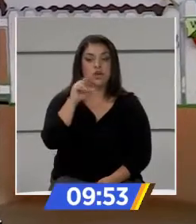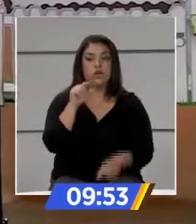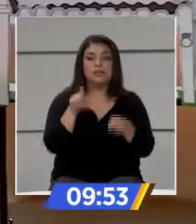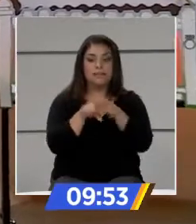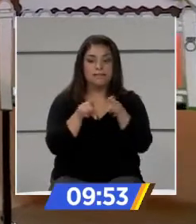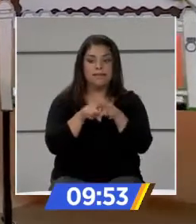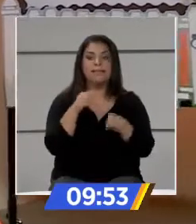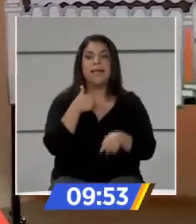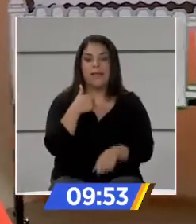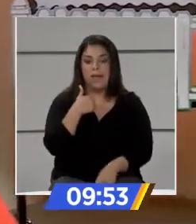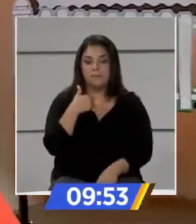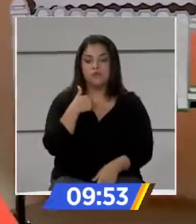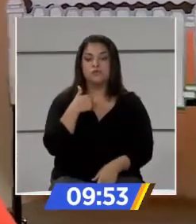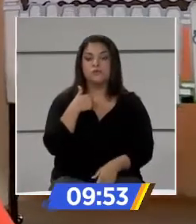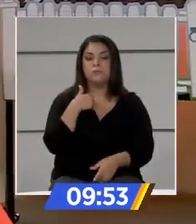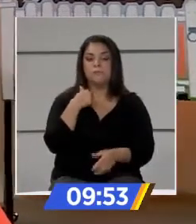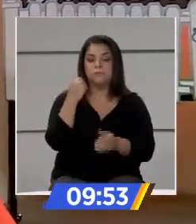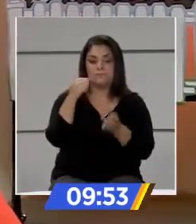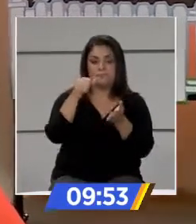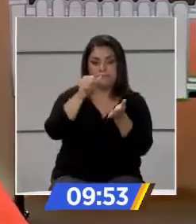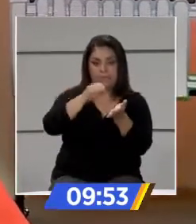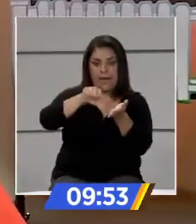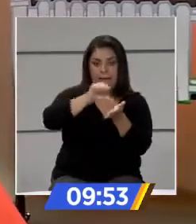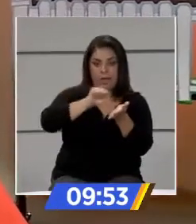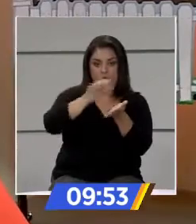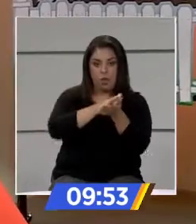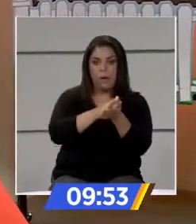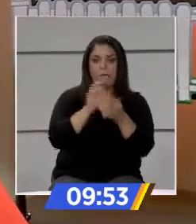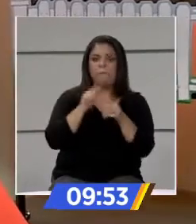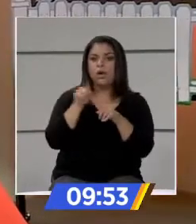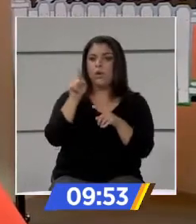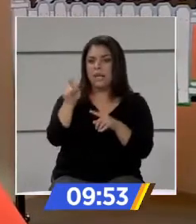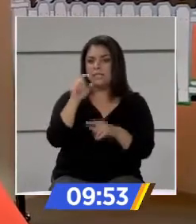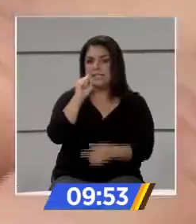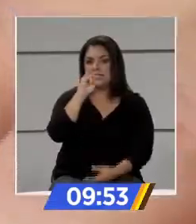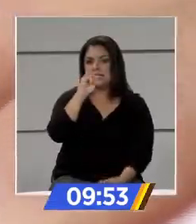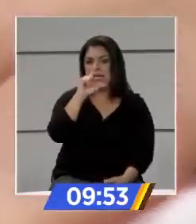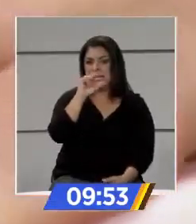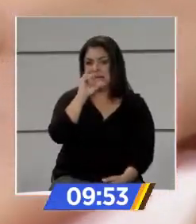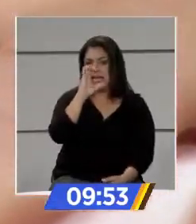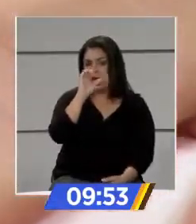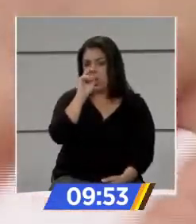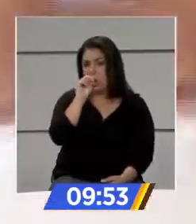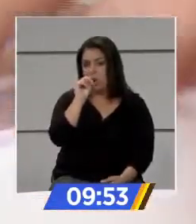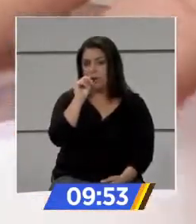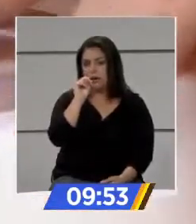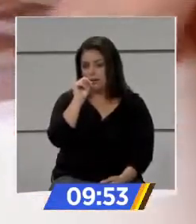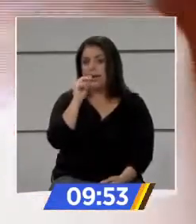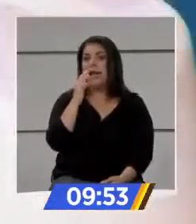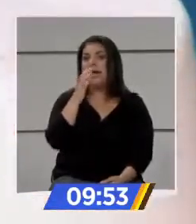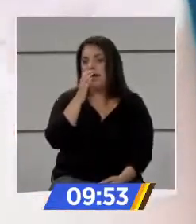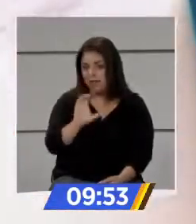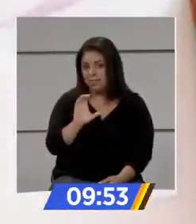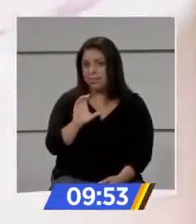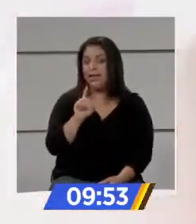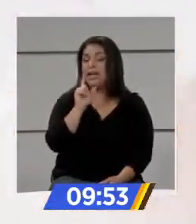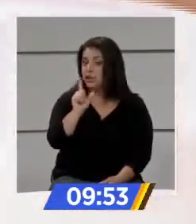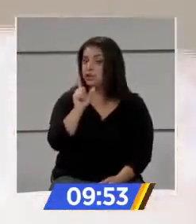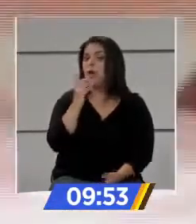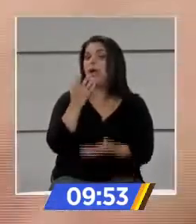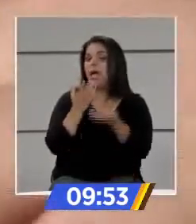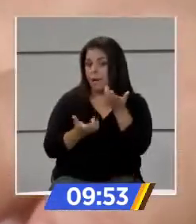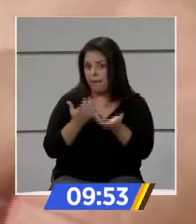silicón caliente, pero recuerden que este solo con un adulto, porque esto quema terriblemente. Yo hasta he llorado cuando me ha pasado un accidente. No,